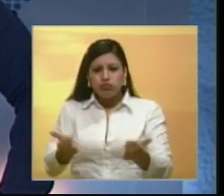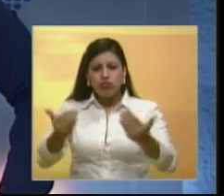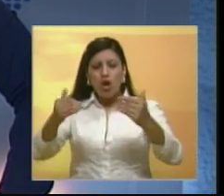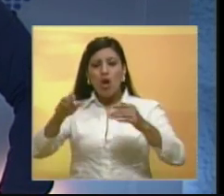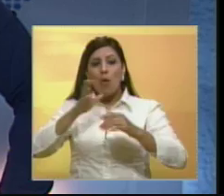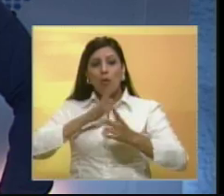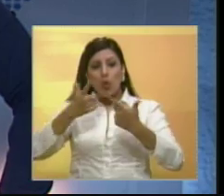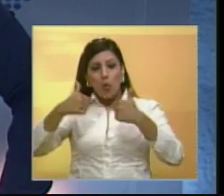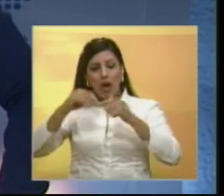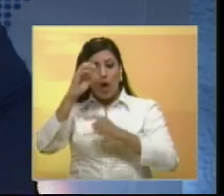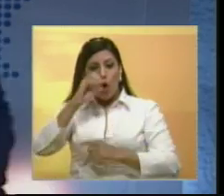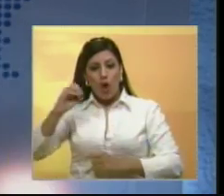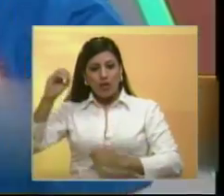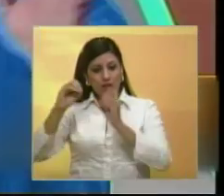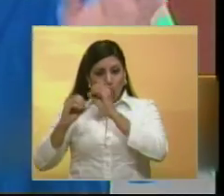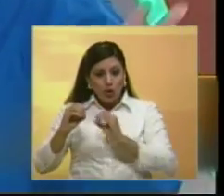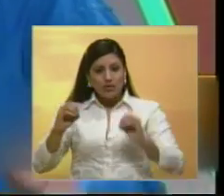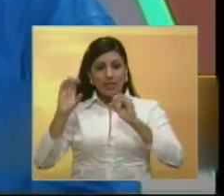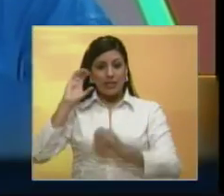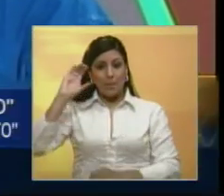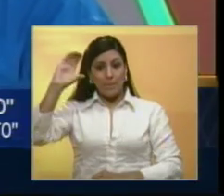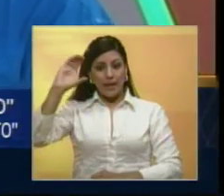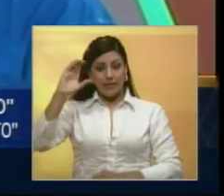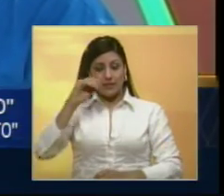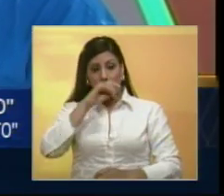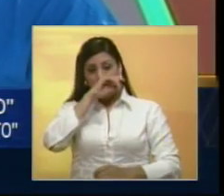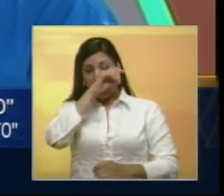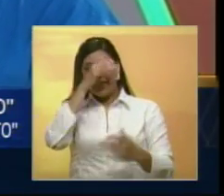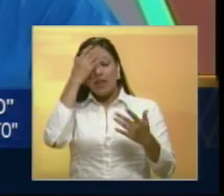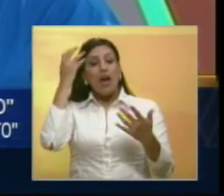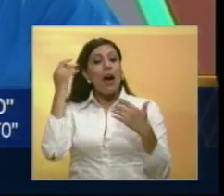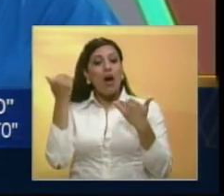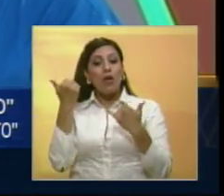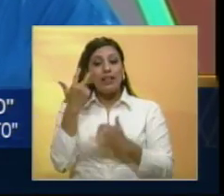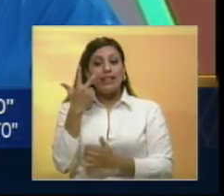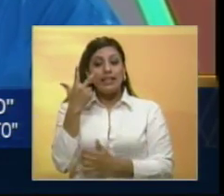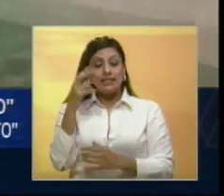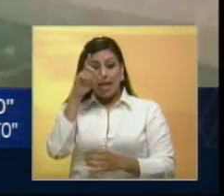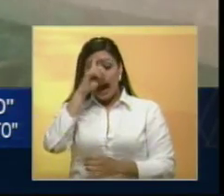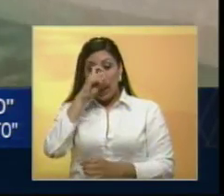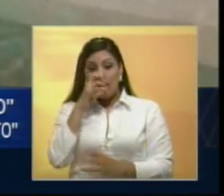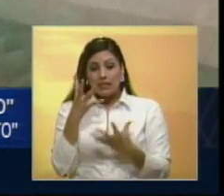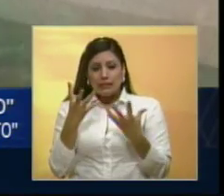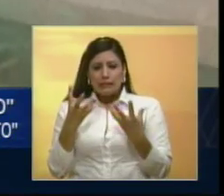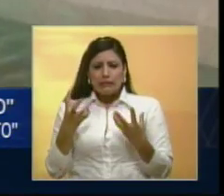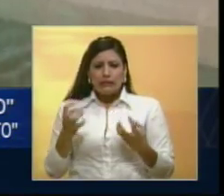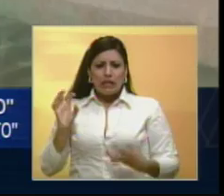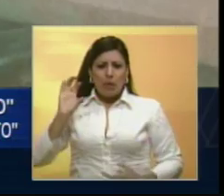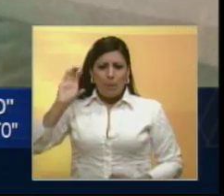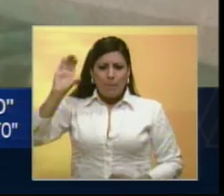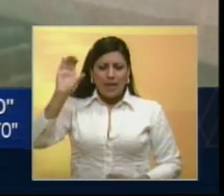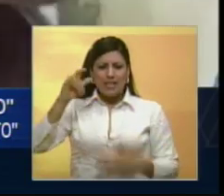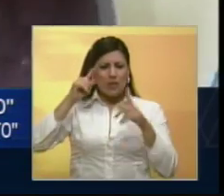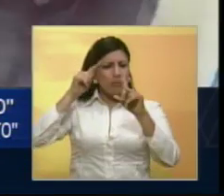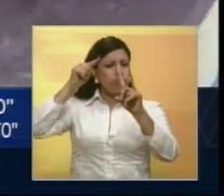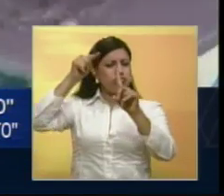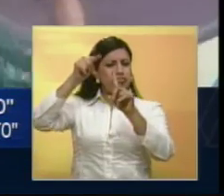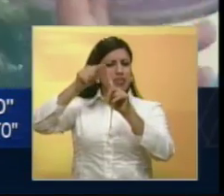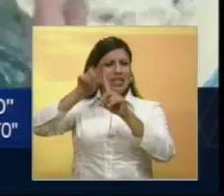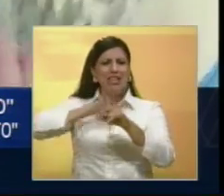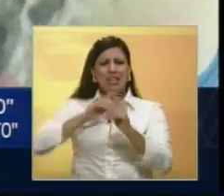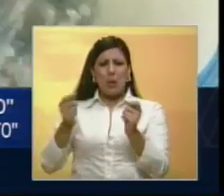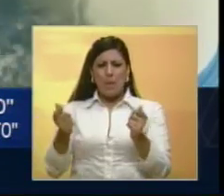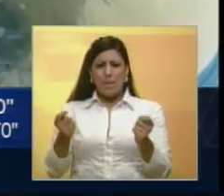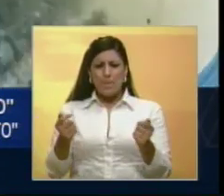oriente y occidente del país. El ministro señaló que luego de 3 años de sequía en el país, las proyecciones que maneja son de